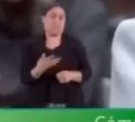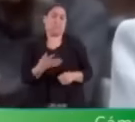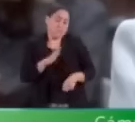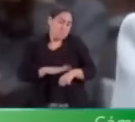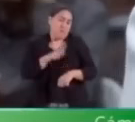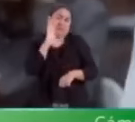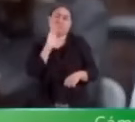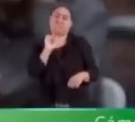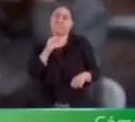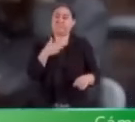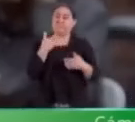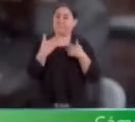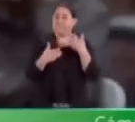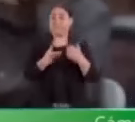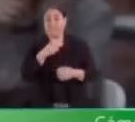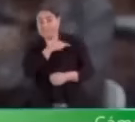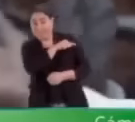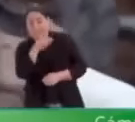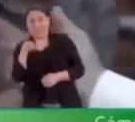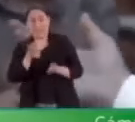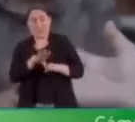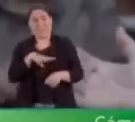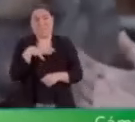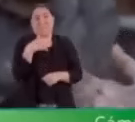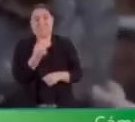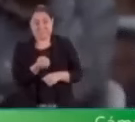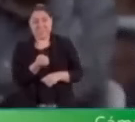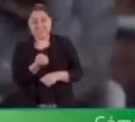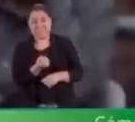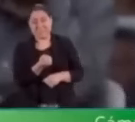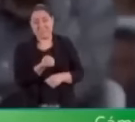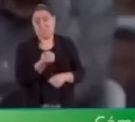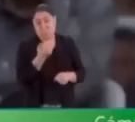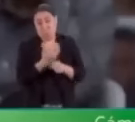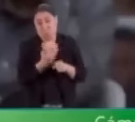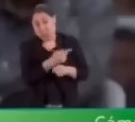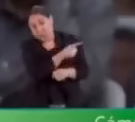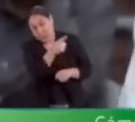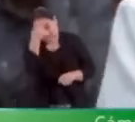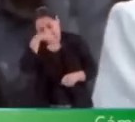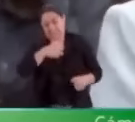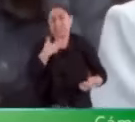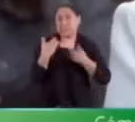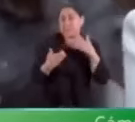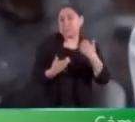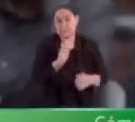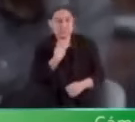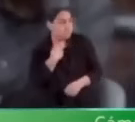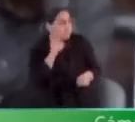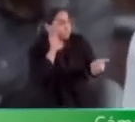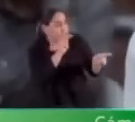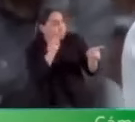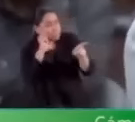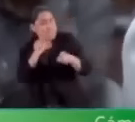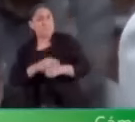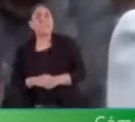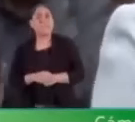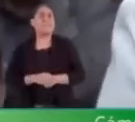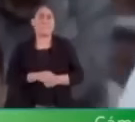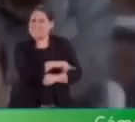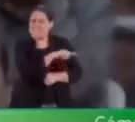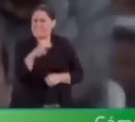de la República, mandó a una comitiva nada amistosa a bloquear al ministro Arturo Saldívar para que no